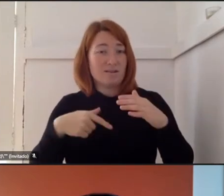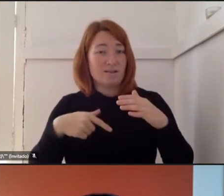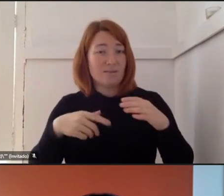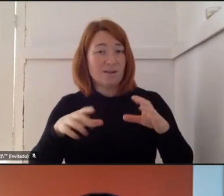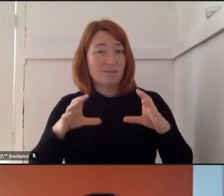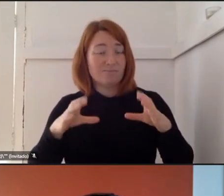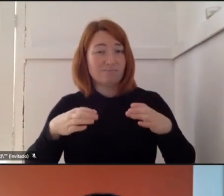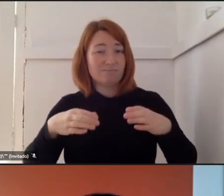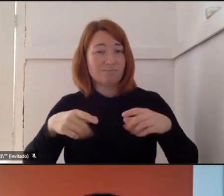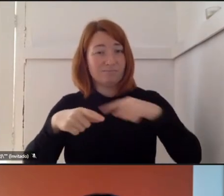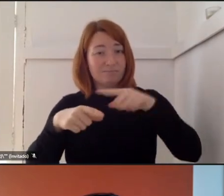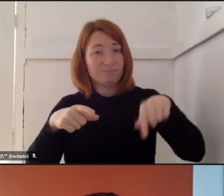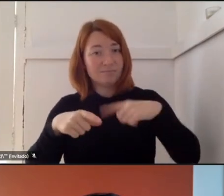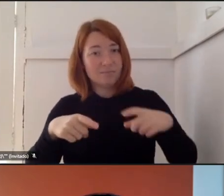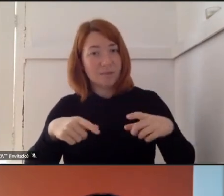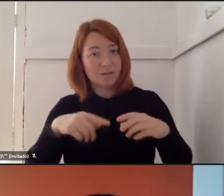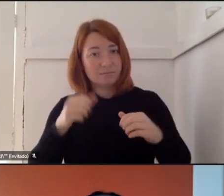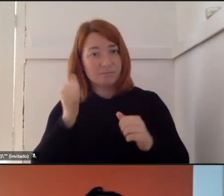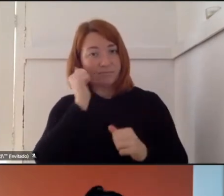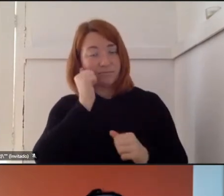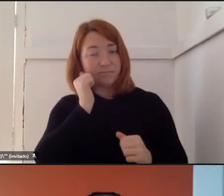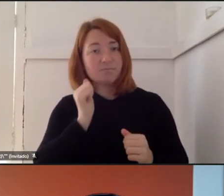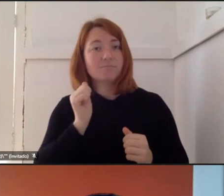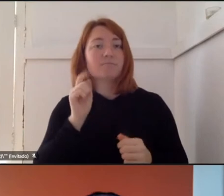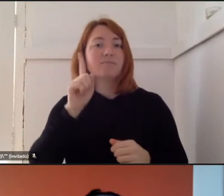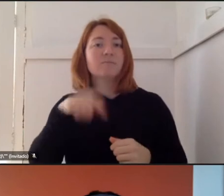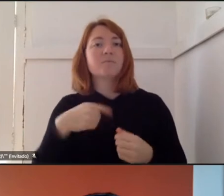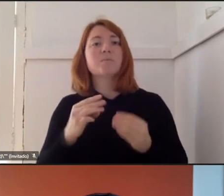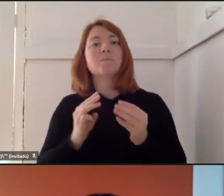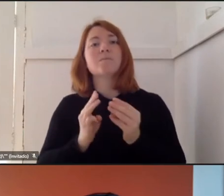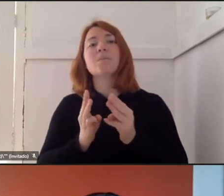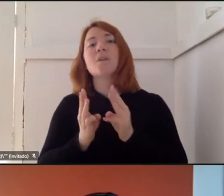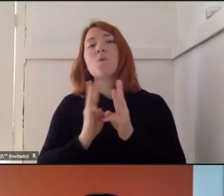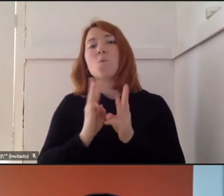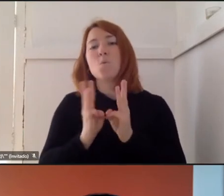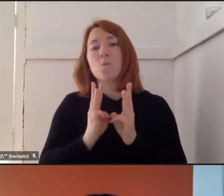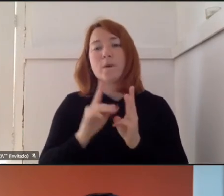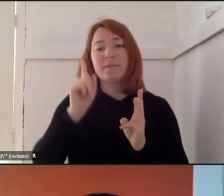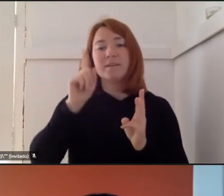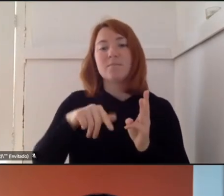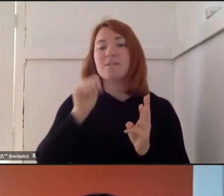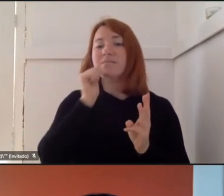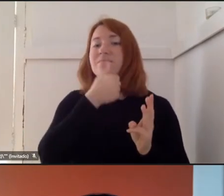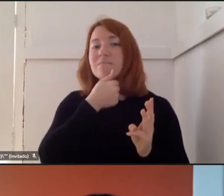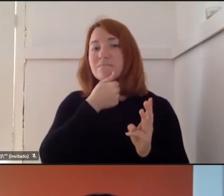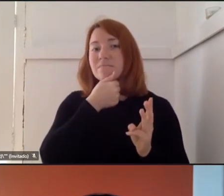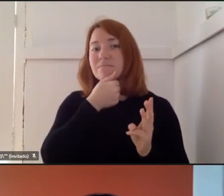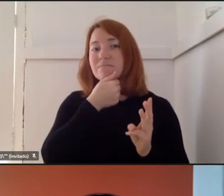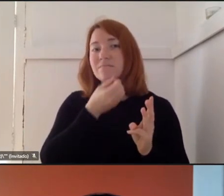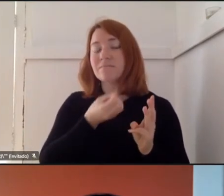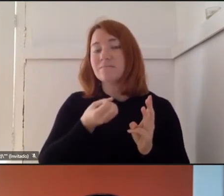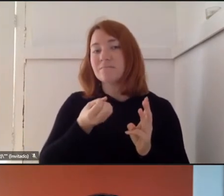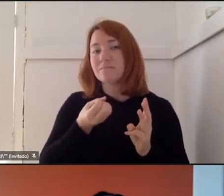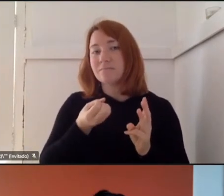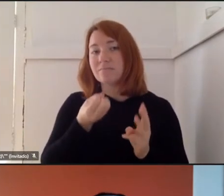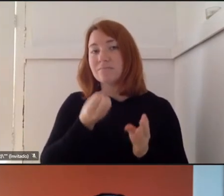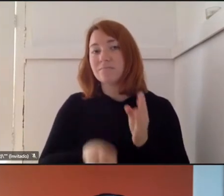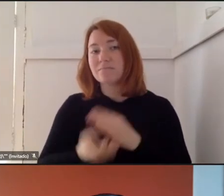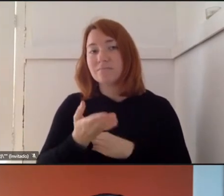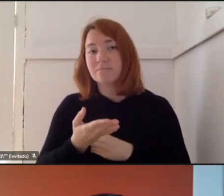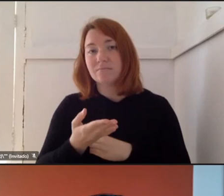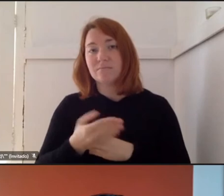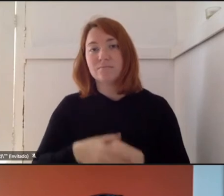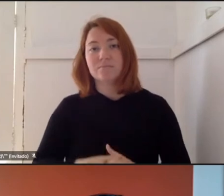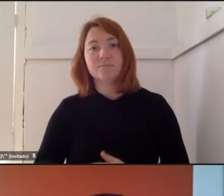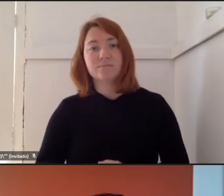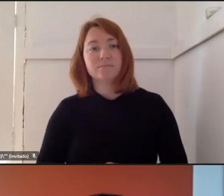Estamos utilizando la wifi, ¿quién es la precursora de la wifi? Y luego todo es igual que